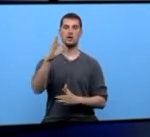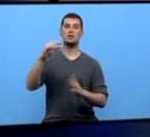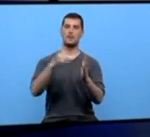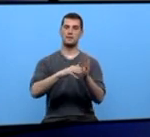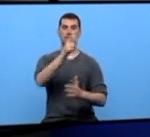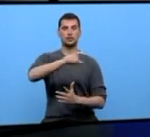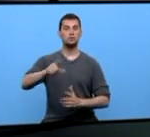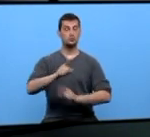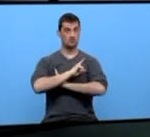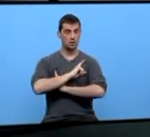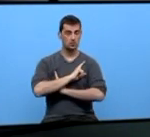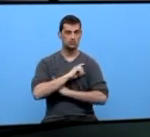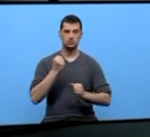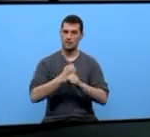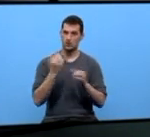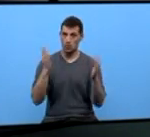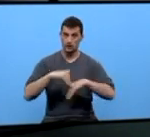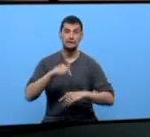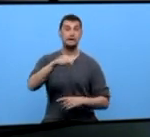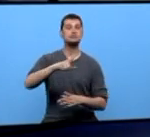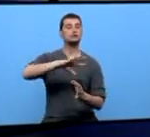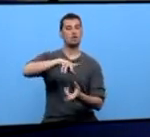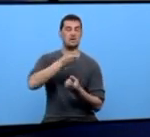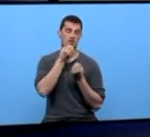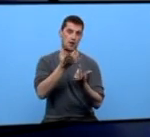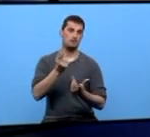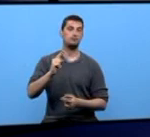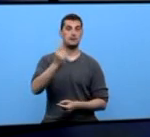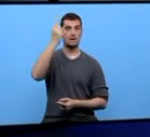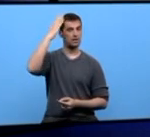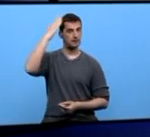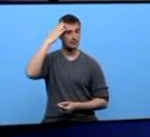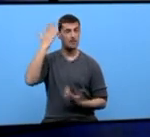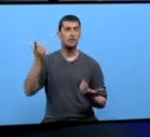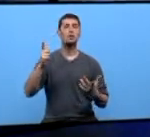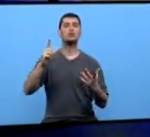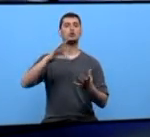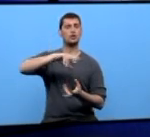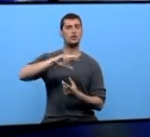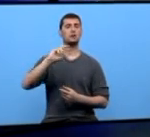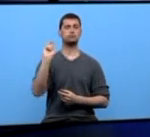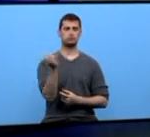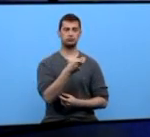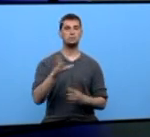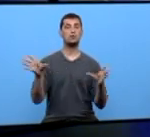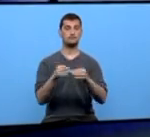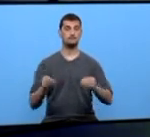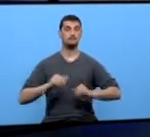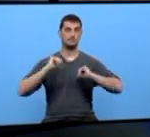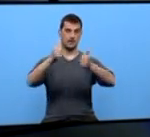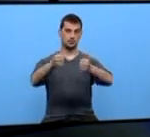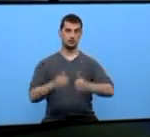30.000 desempregados. Este será hoxe o tema de partida. Avanzamos outras novas da semana en titulares. Comezamos.